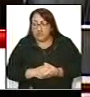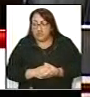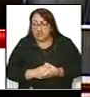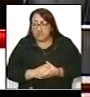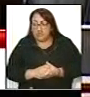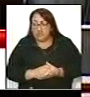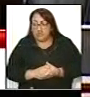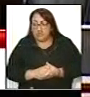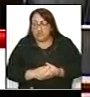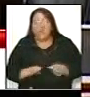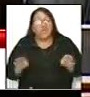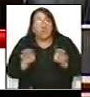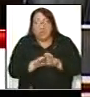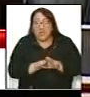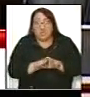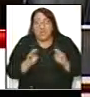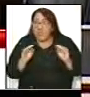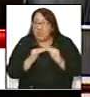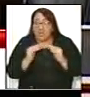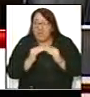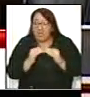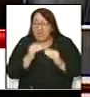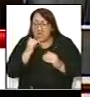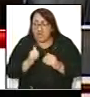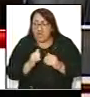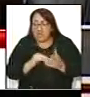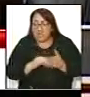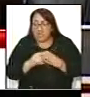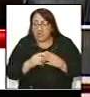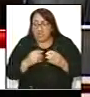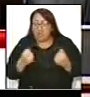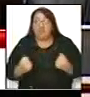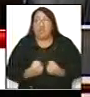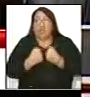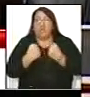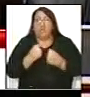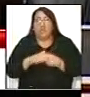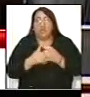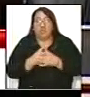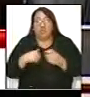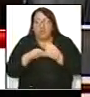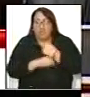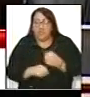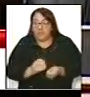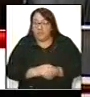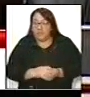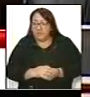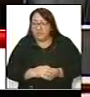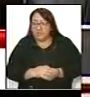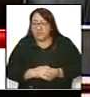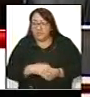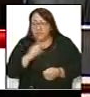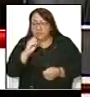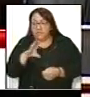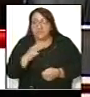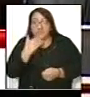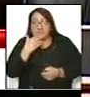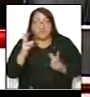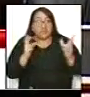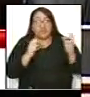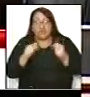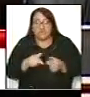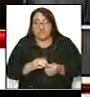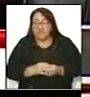abiertos, insisto, igual hay pues un impacto en nuestro país. Decirles a quienes nos